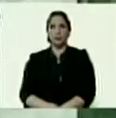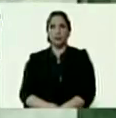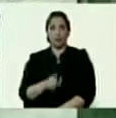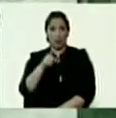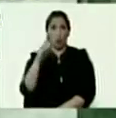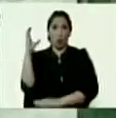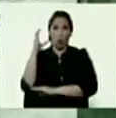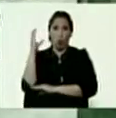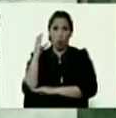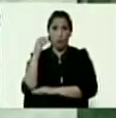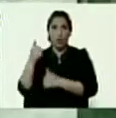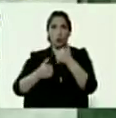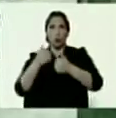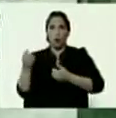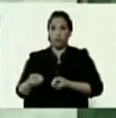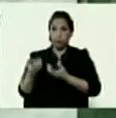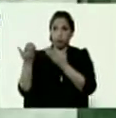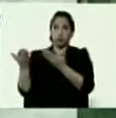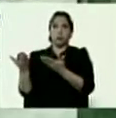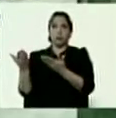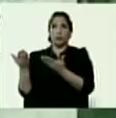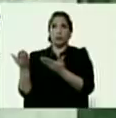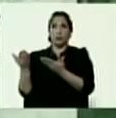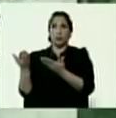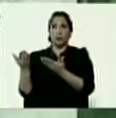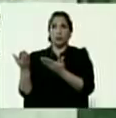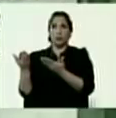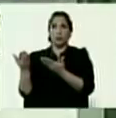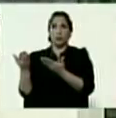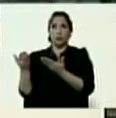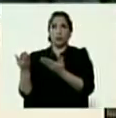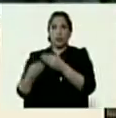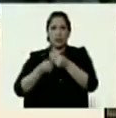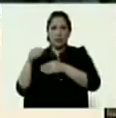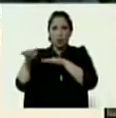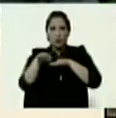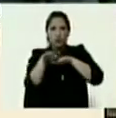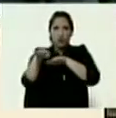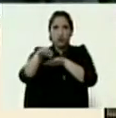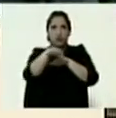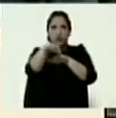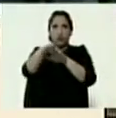el cual ahí se le entregó y ellos siguieron su trayectoria.